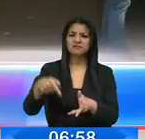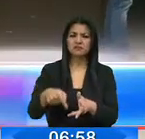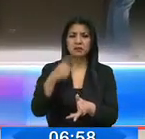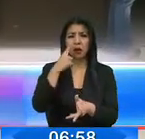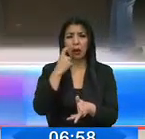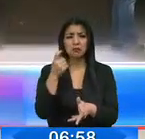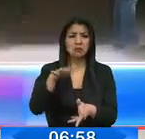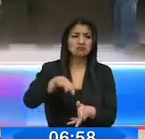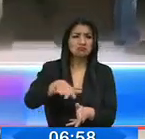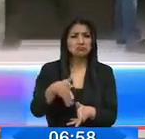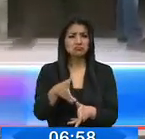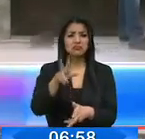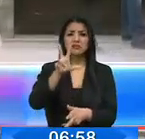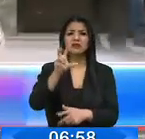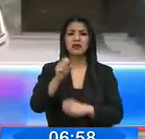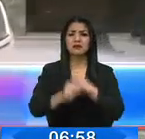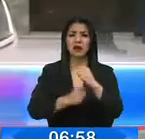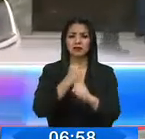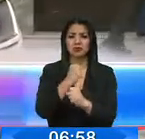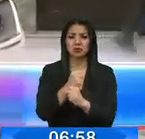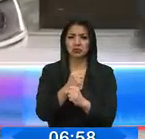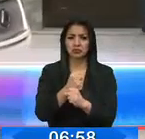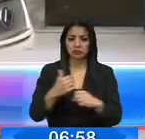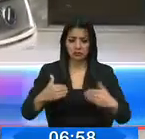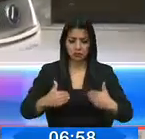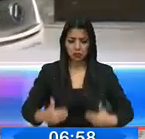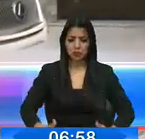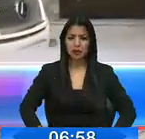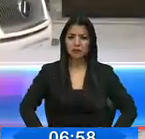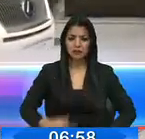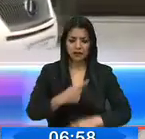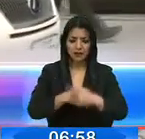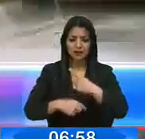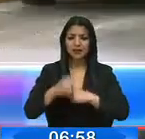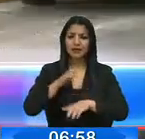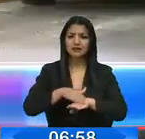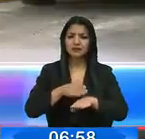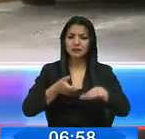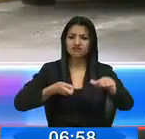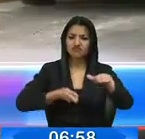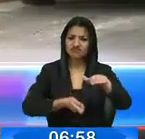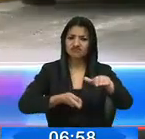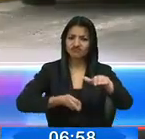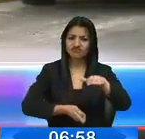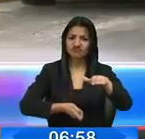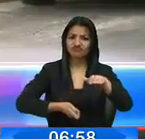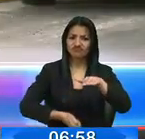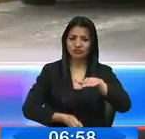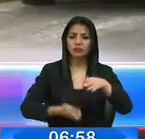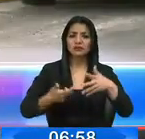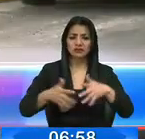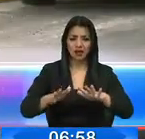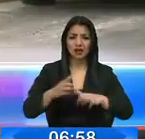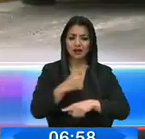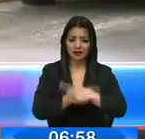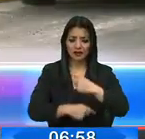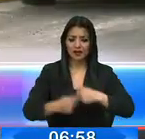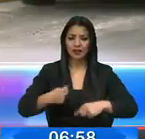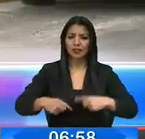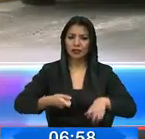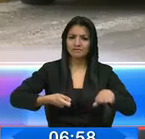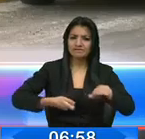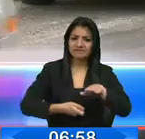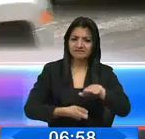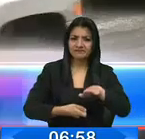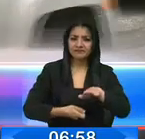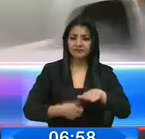o menos 30 años de edad, cuyo cuerpo presentaba varias heridas de arma blanca. Se ha podido determinar que tenemos la presencia de heridas de arma